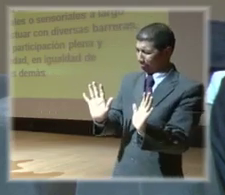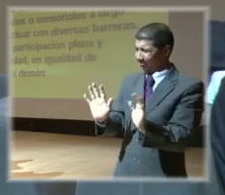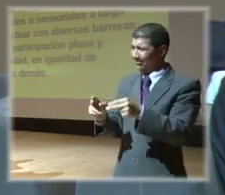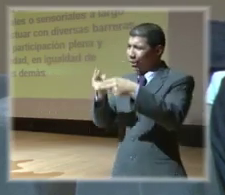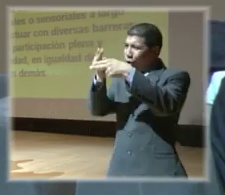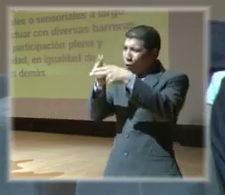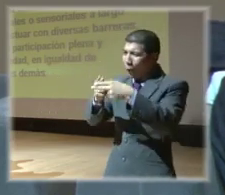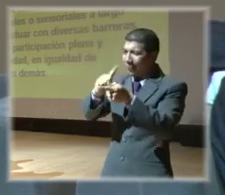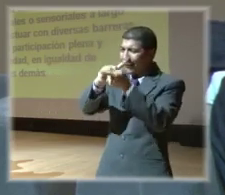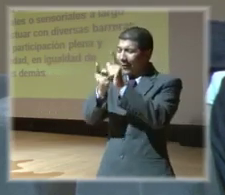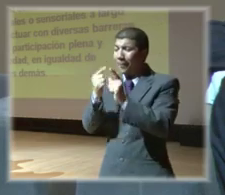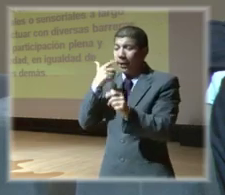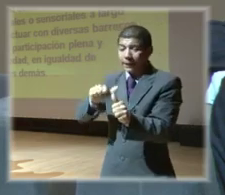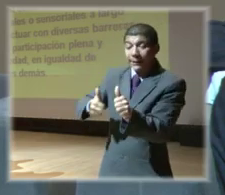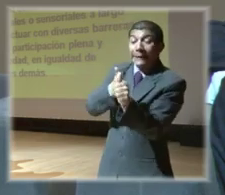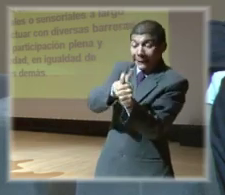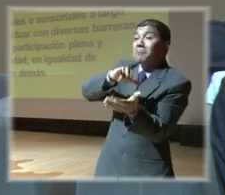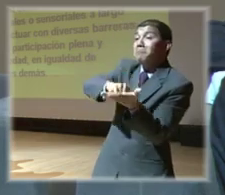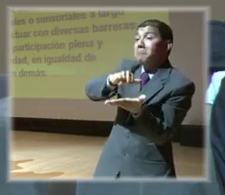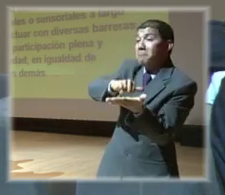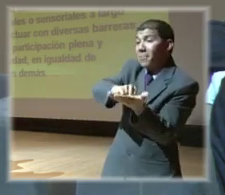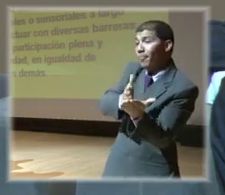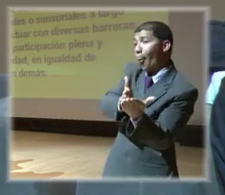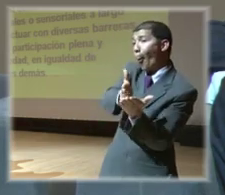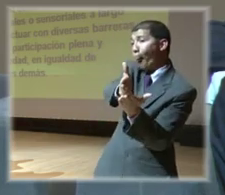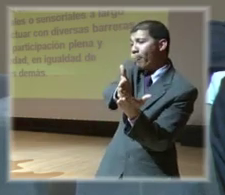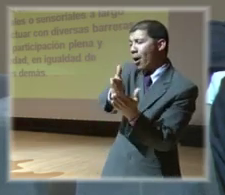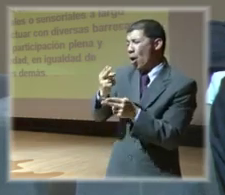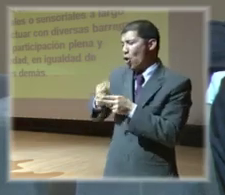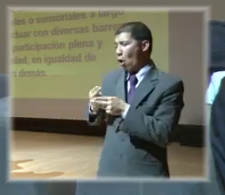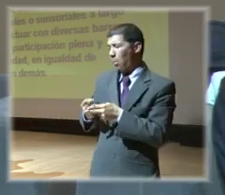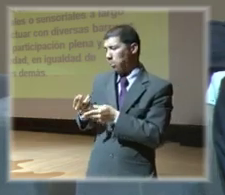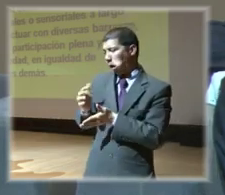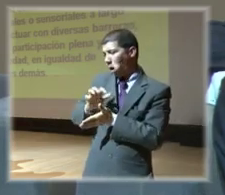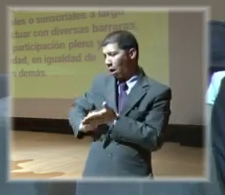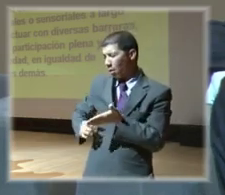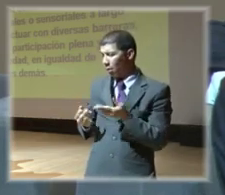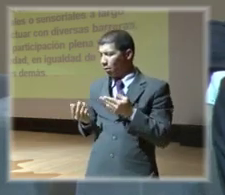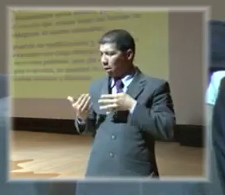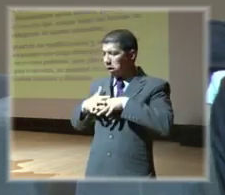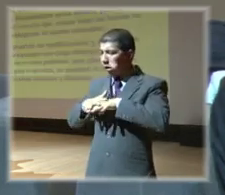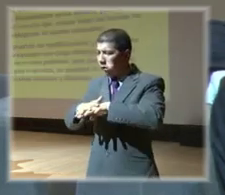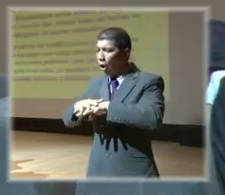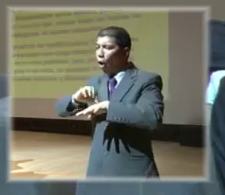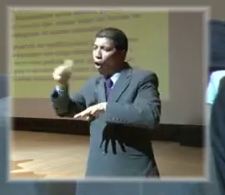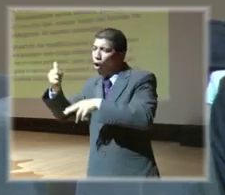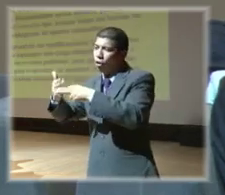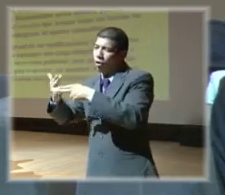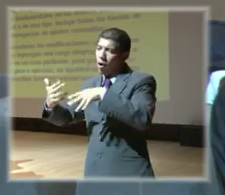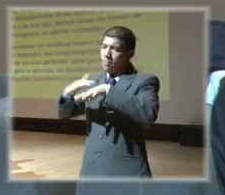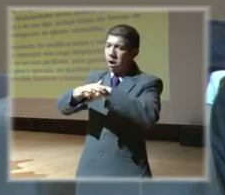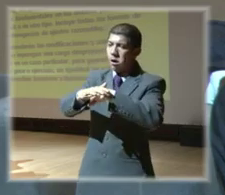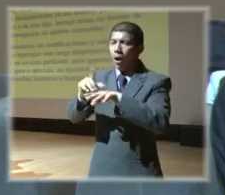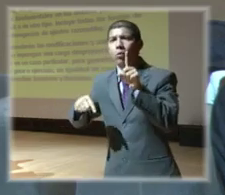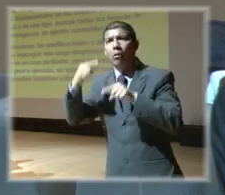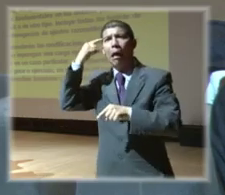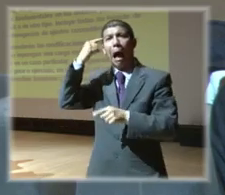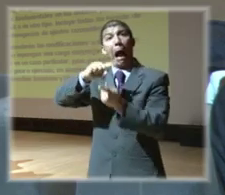son híbridos y que siguen manteniendo el ancla, la respuesta en el esquema